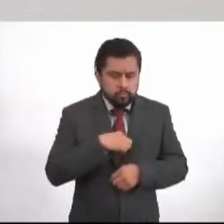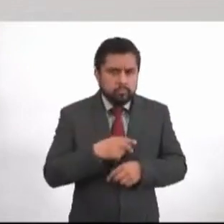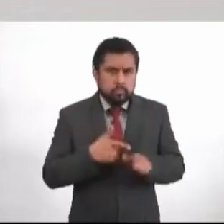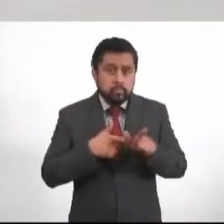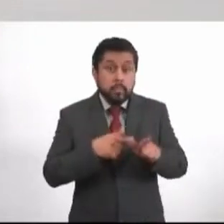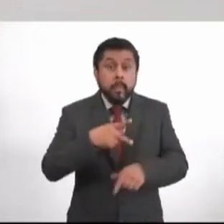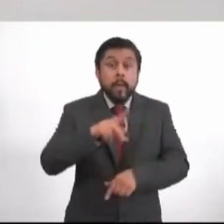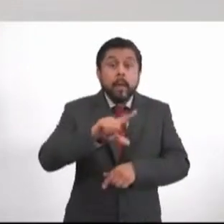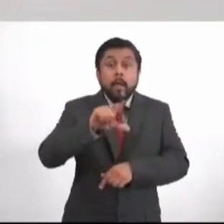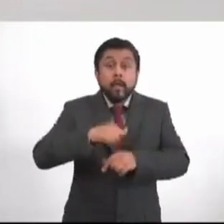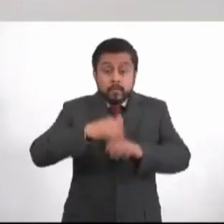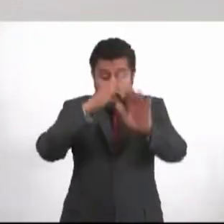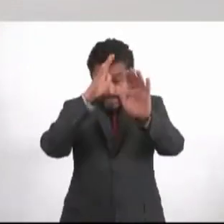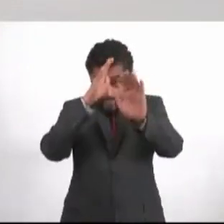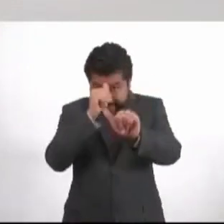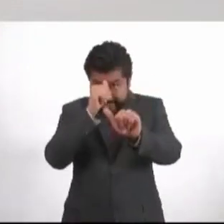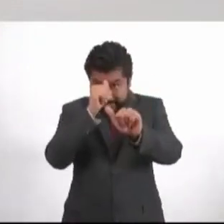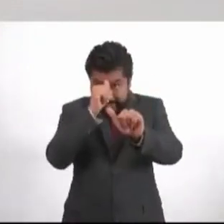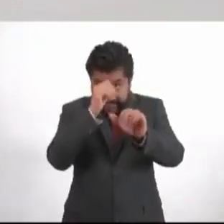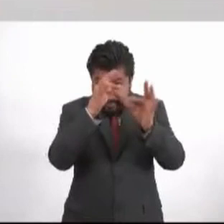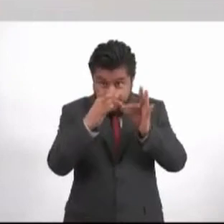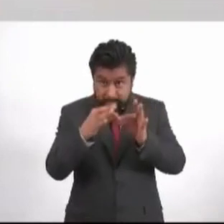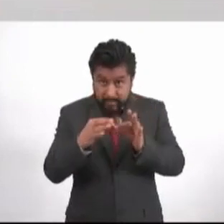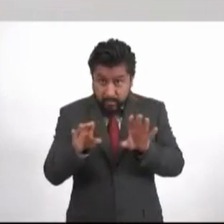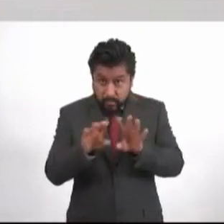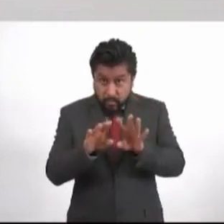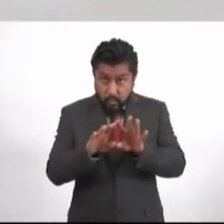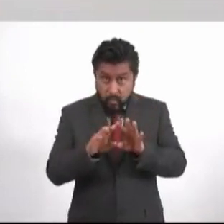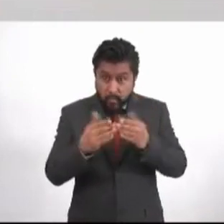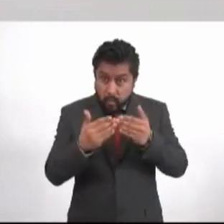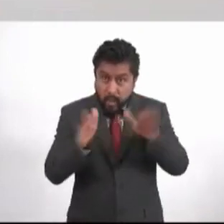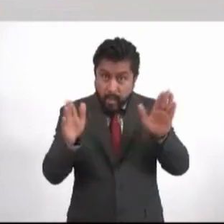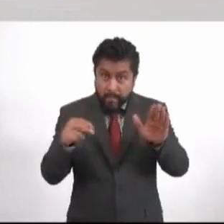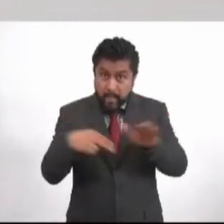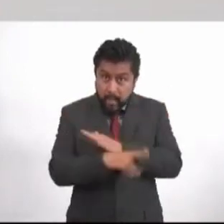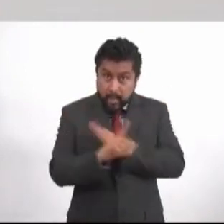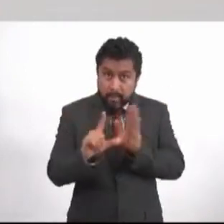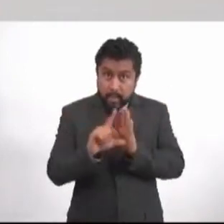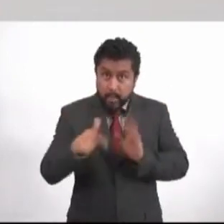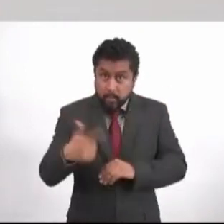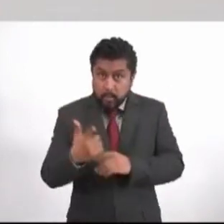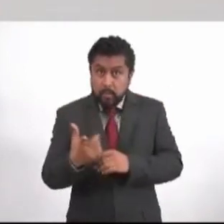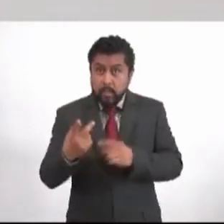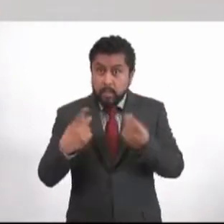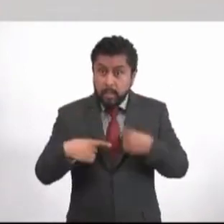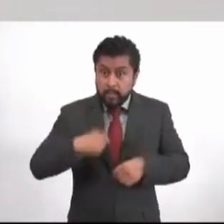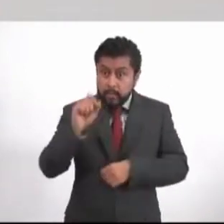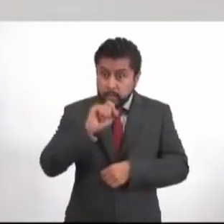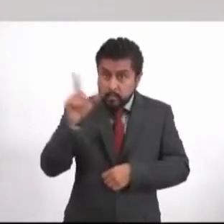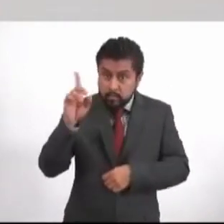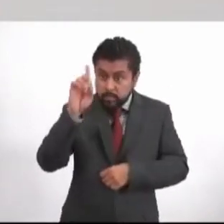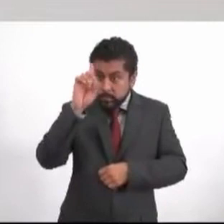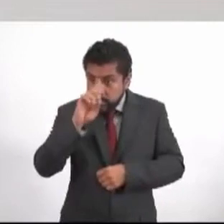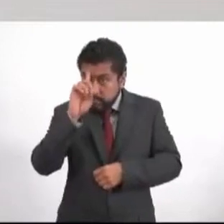un acuerdo que se diga la manera de reestructurar toda la línea, qué opinan los expertos, cuáles son los estudios necesarios, cuál